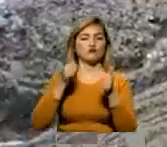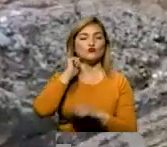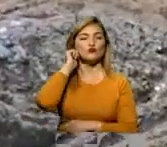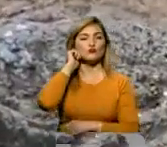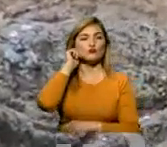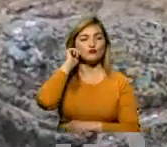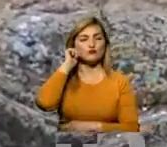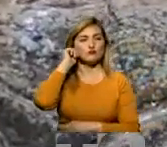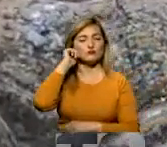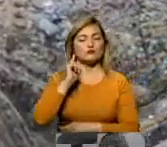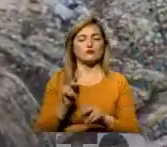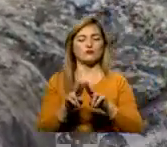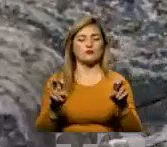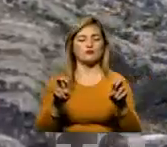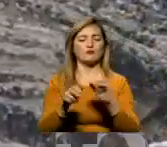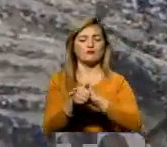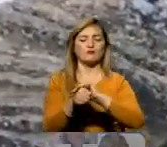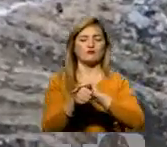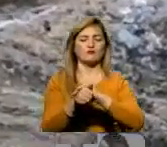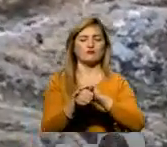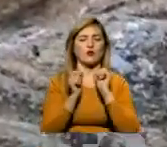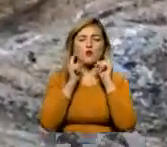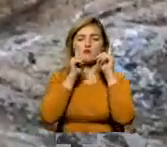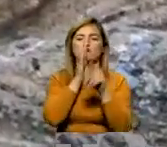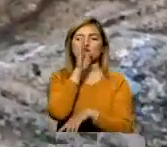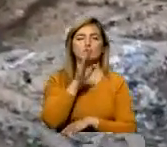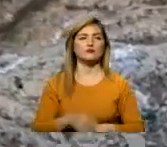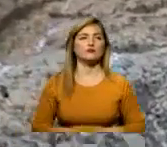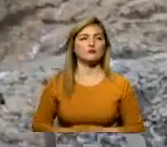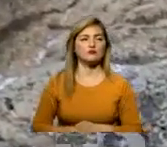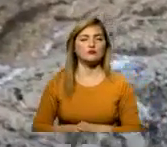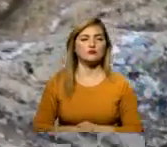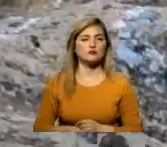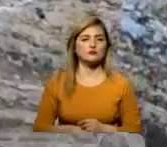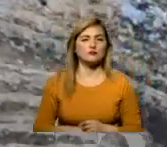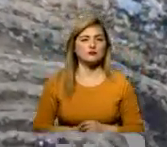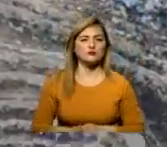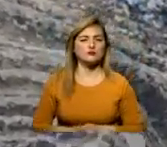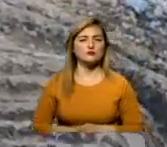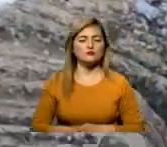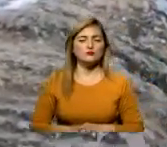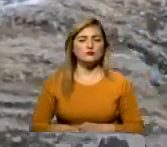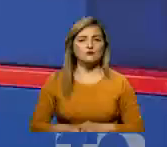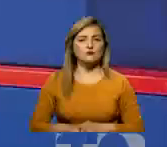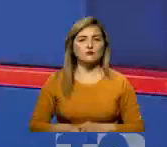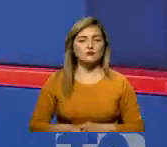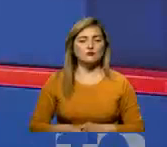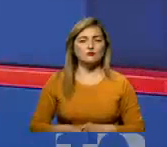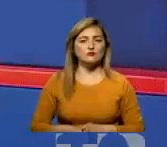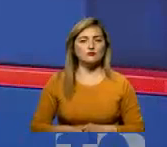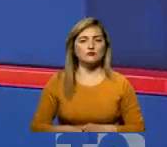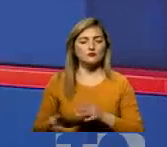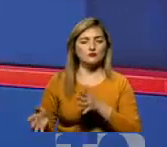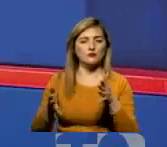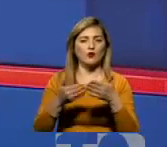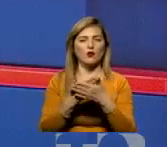La naturaleza de Galápagos no nos deja de sorprender. Diego Añascola Lama, 24 horas. En